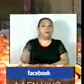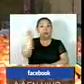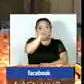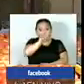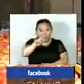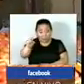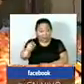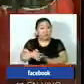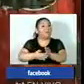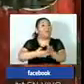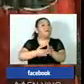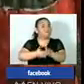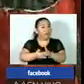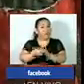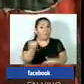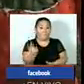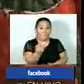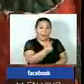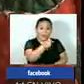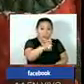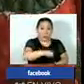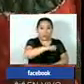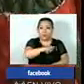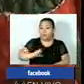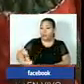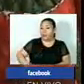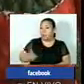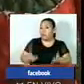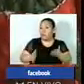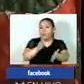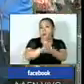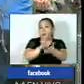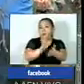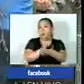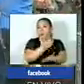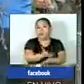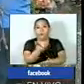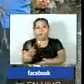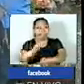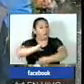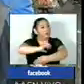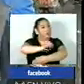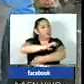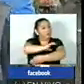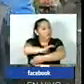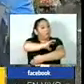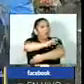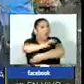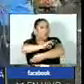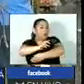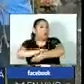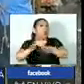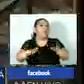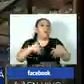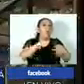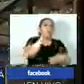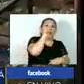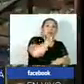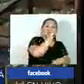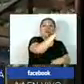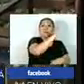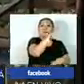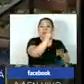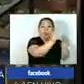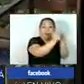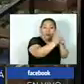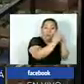la próxima semana, los salvadoreños podrían pagar más en la compra de verduras debido a los estragos que generó la tormenta ETA en